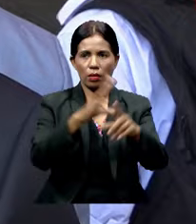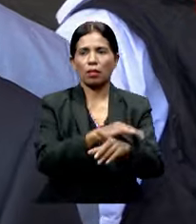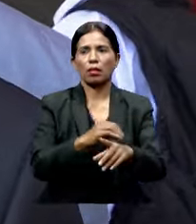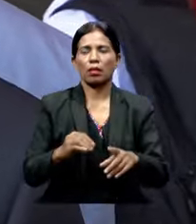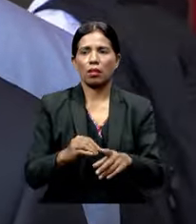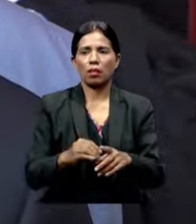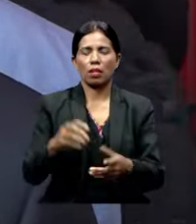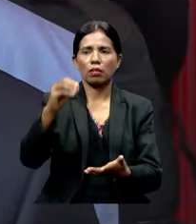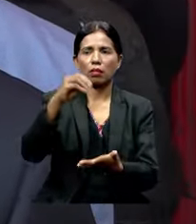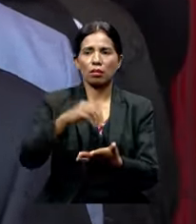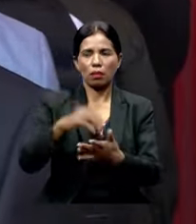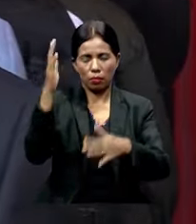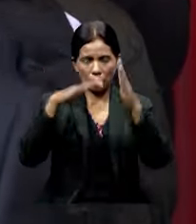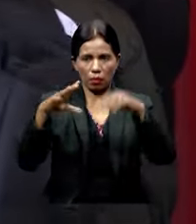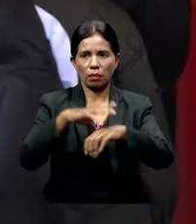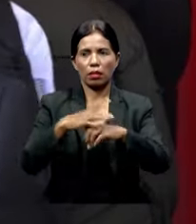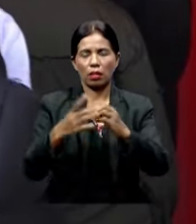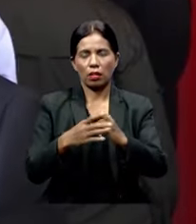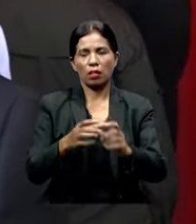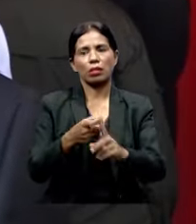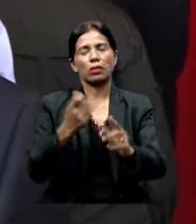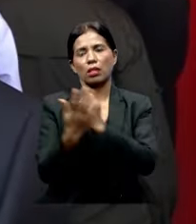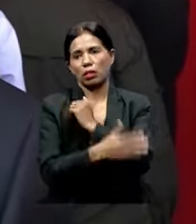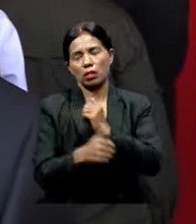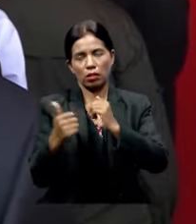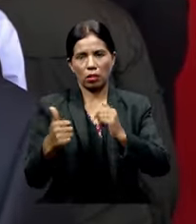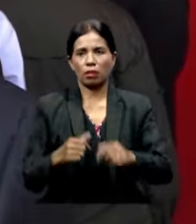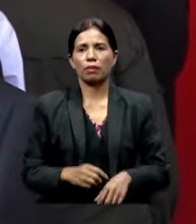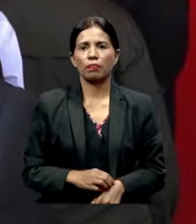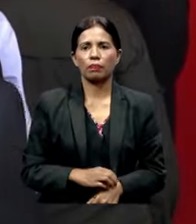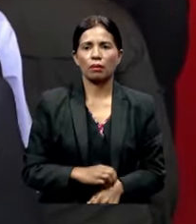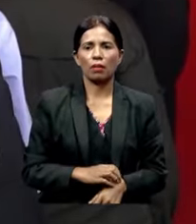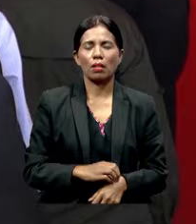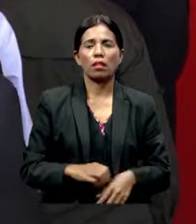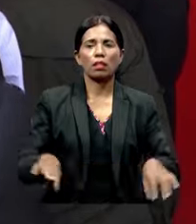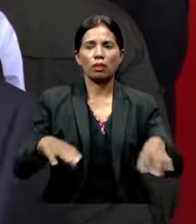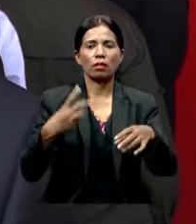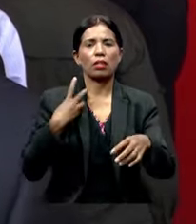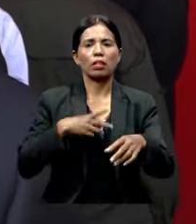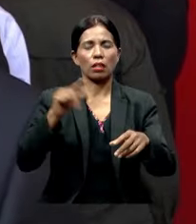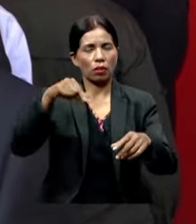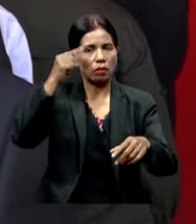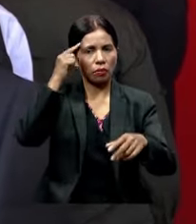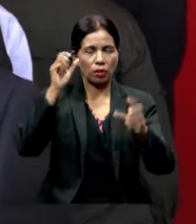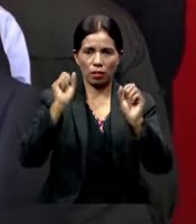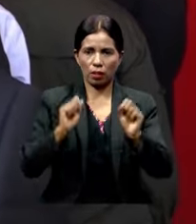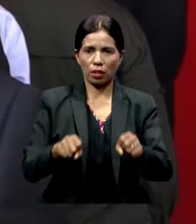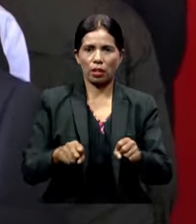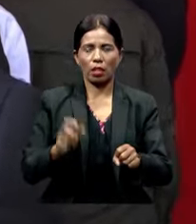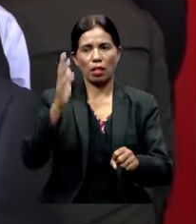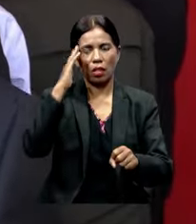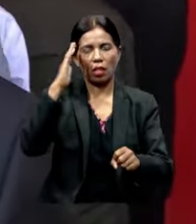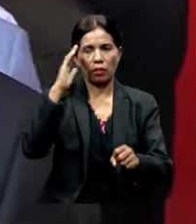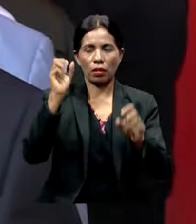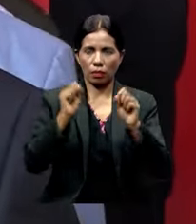el invés, problema RAI, satán sirve el libro. Neve iranene, servicio irá que y tan el gobierno, tiene que hanuin a tu